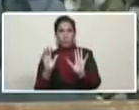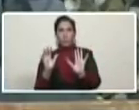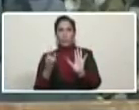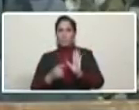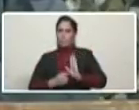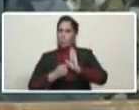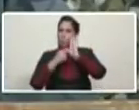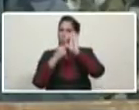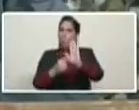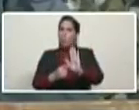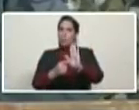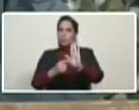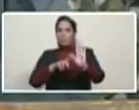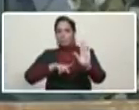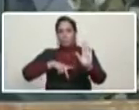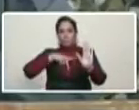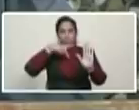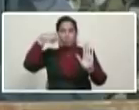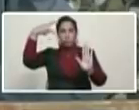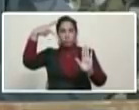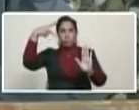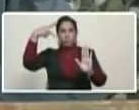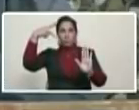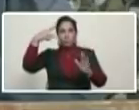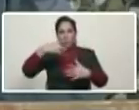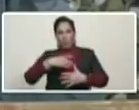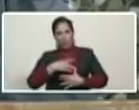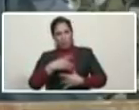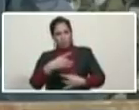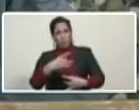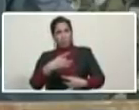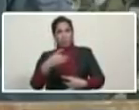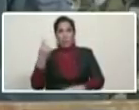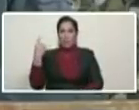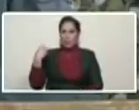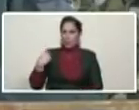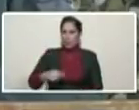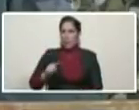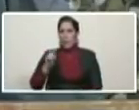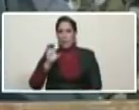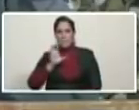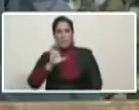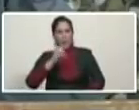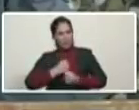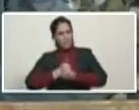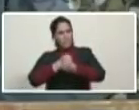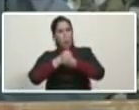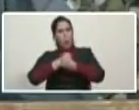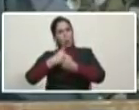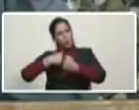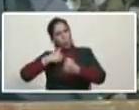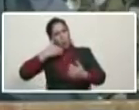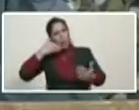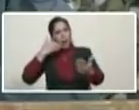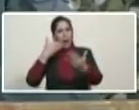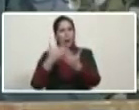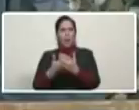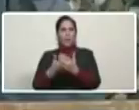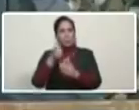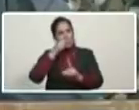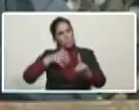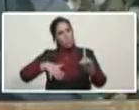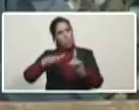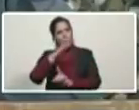Demostrando la pasión, el interés que tienen por su patria. Yo le doy las gracias a ese pueblo